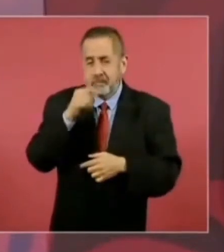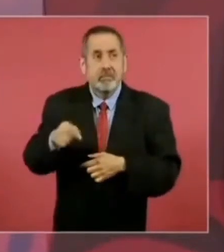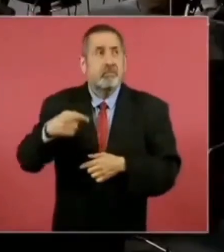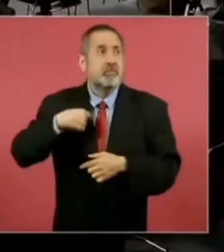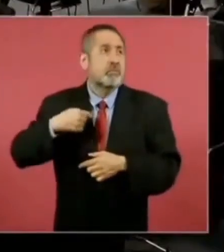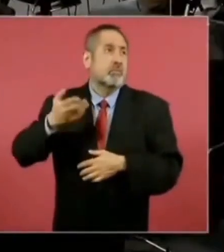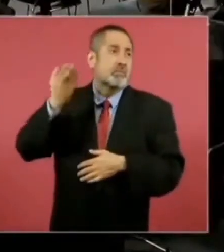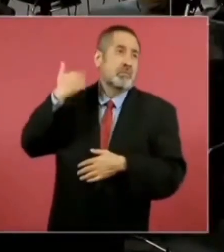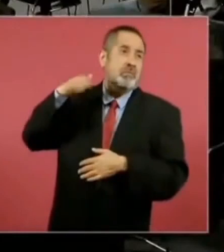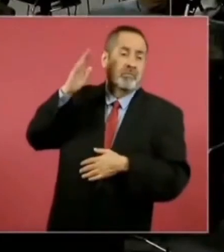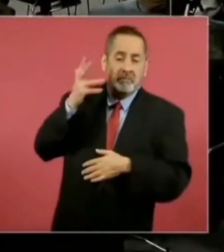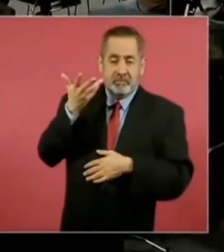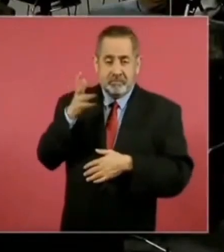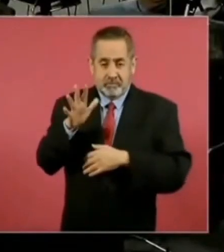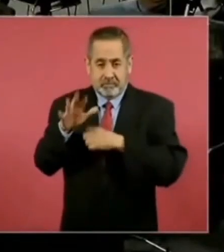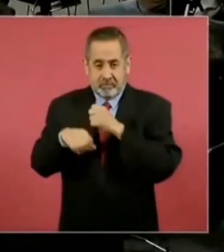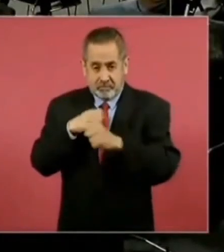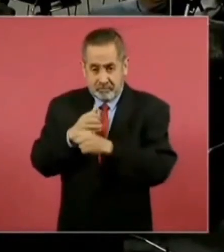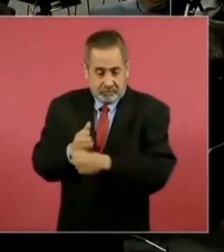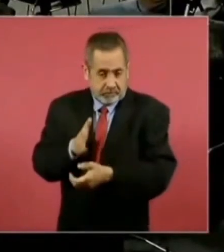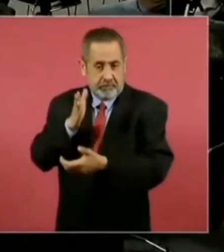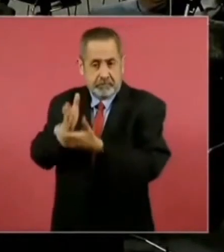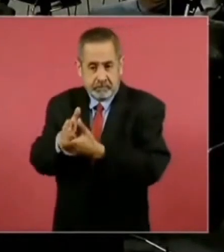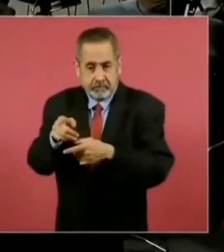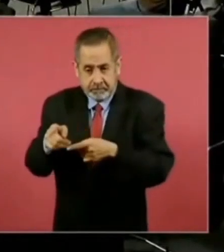10 años,